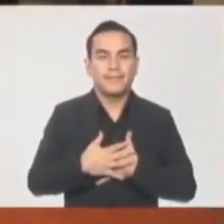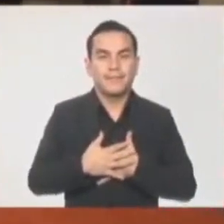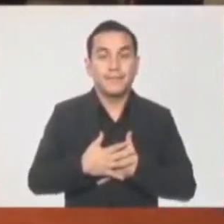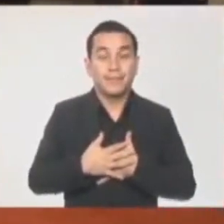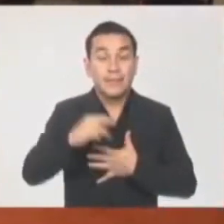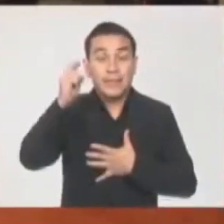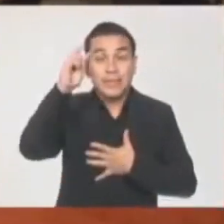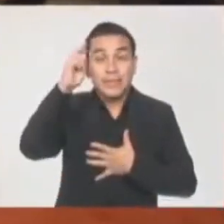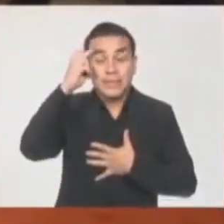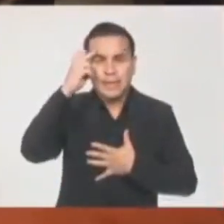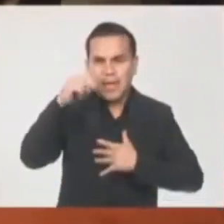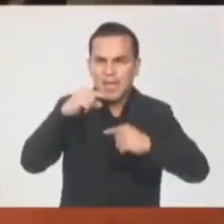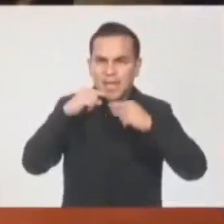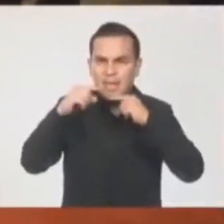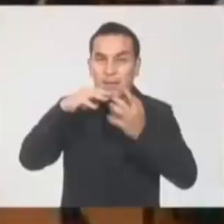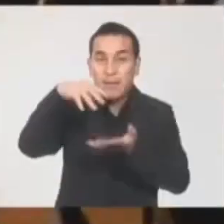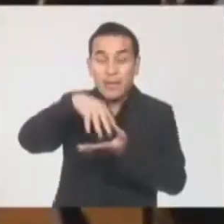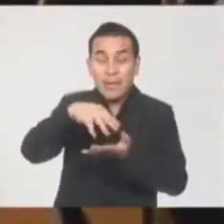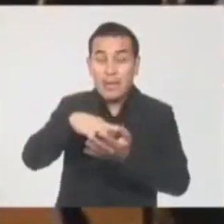¿Era eso democracia?